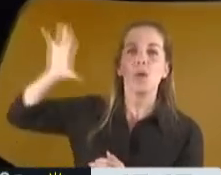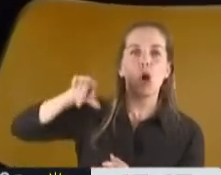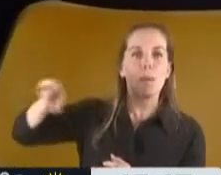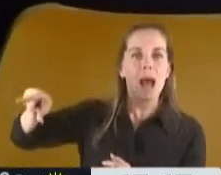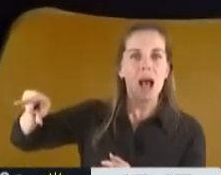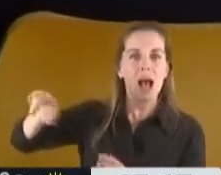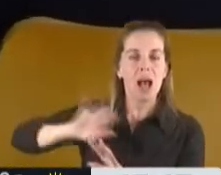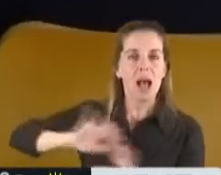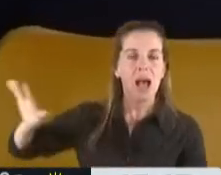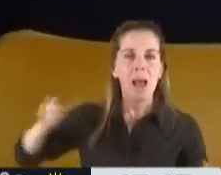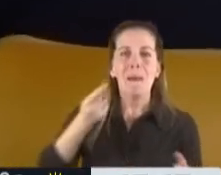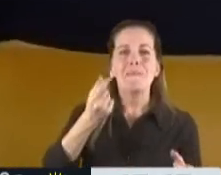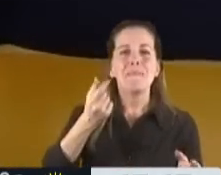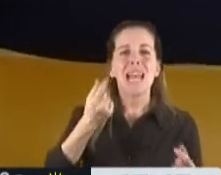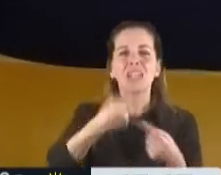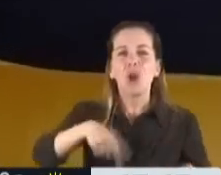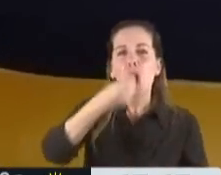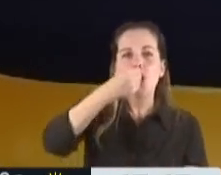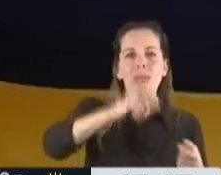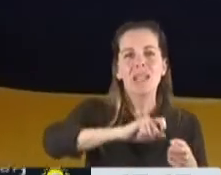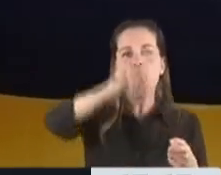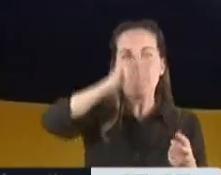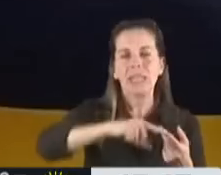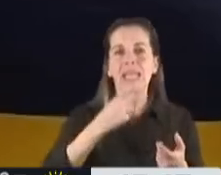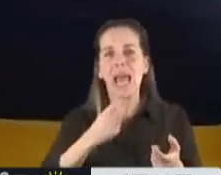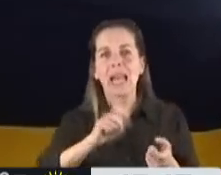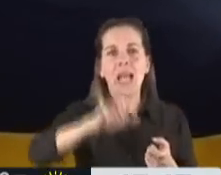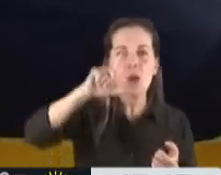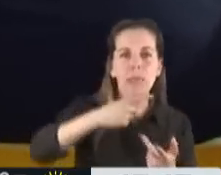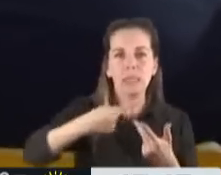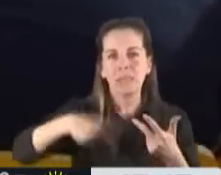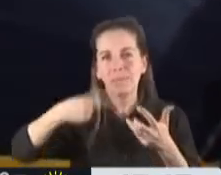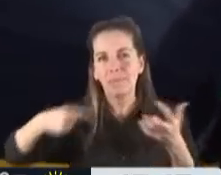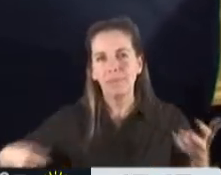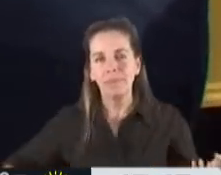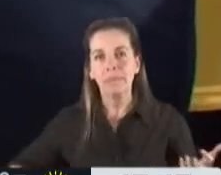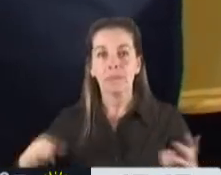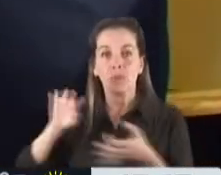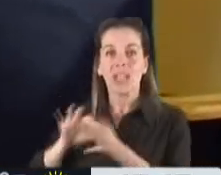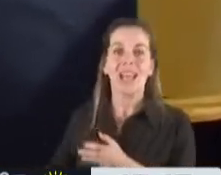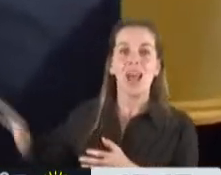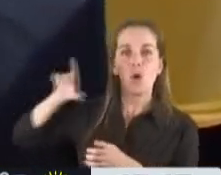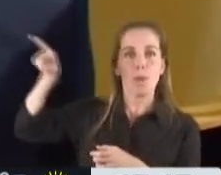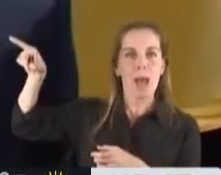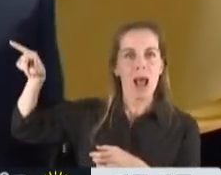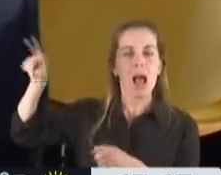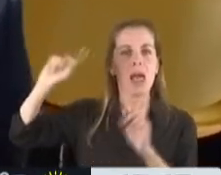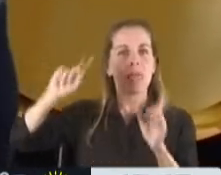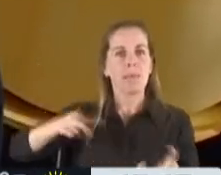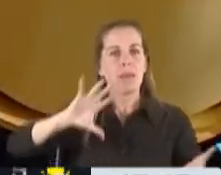todos los precios de los alimentos, de las energías. Y esto también repercutió en la obra